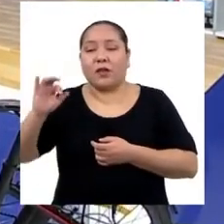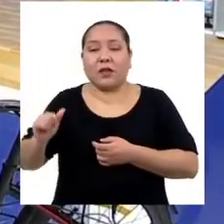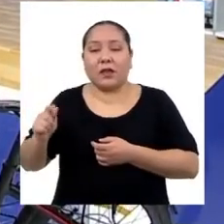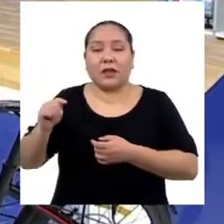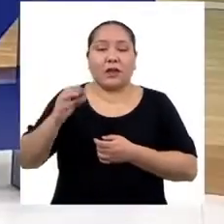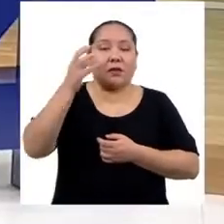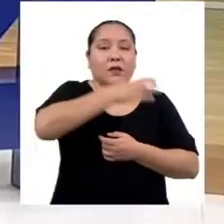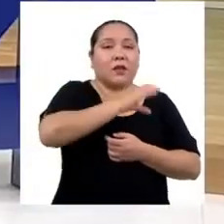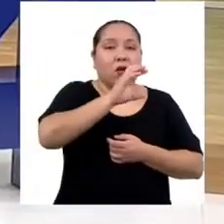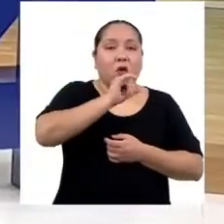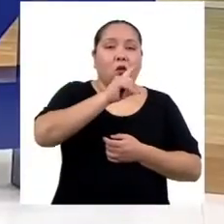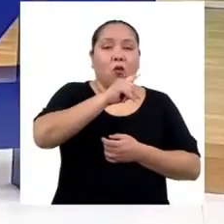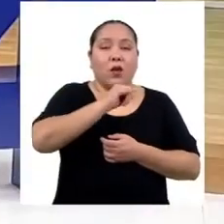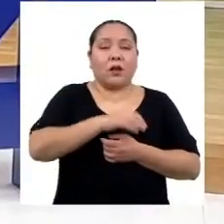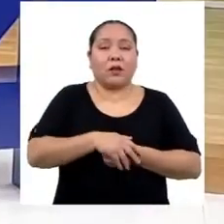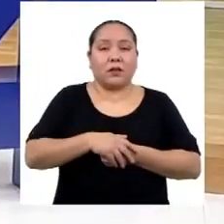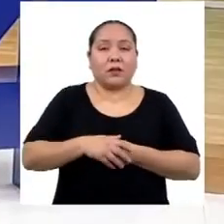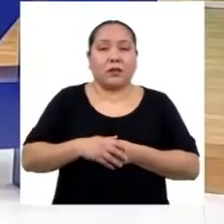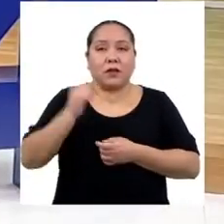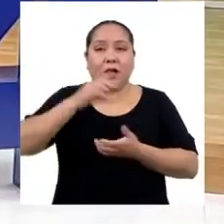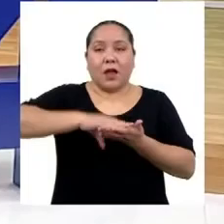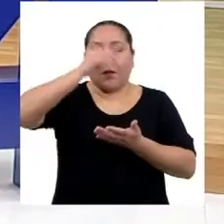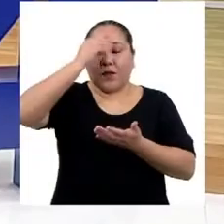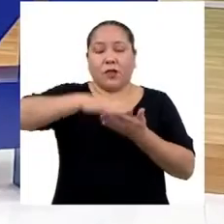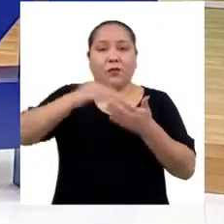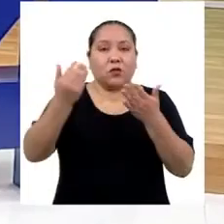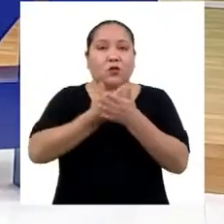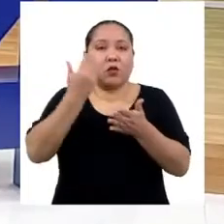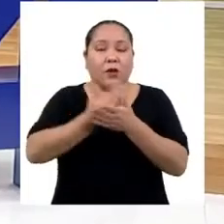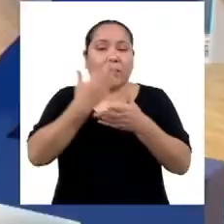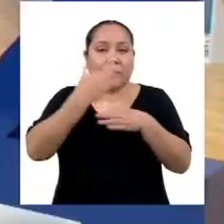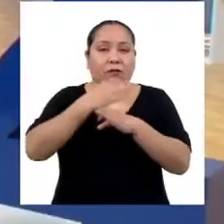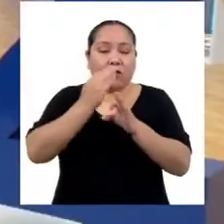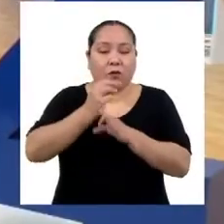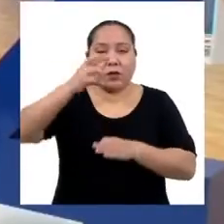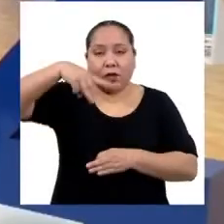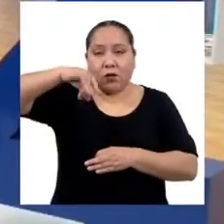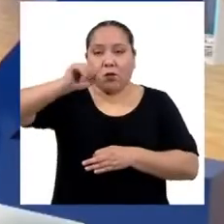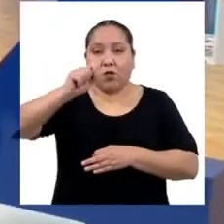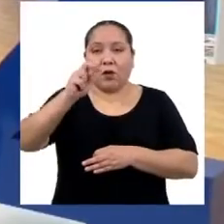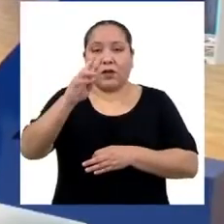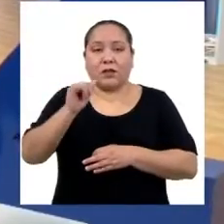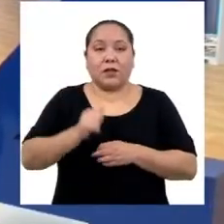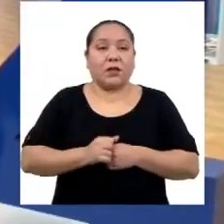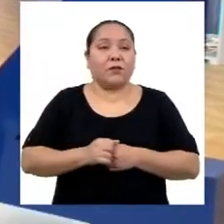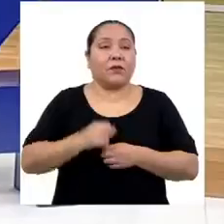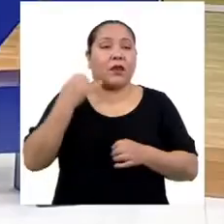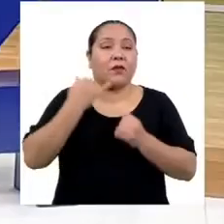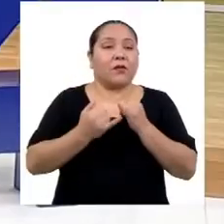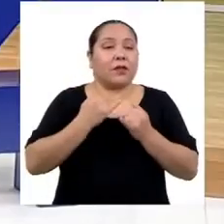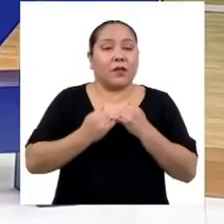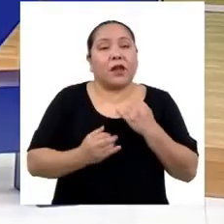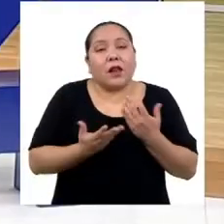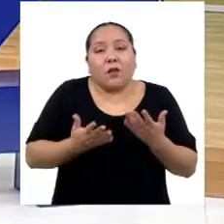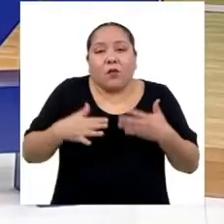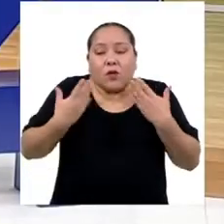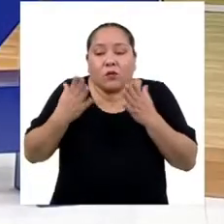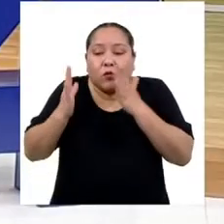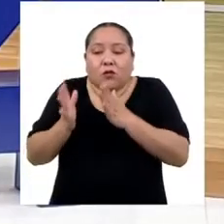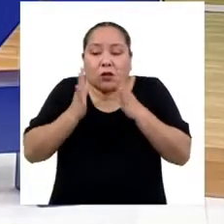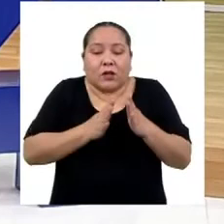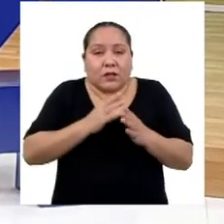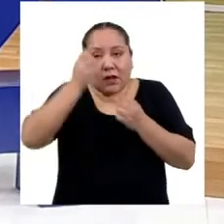cualitativas. Aprendimos nuevas clases de muestras y finalmente logramos organizar los